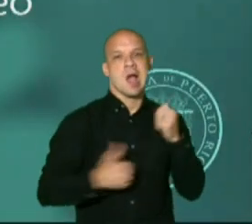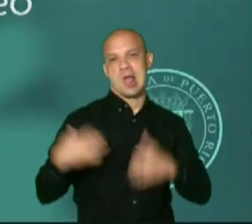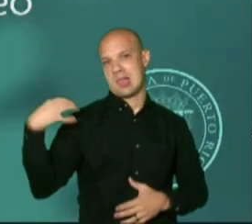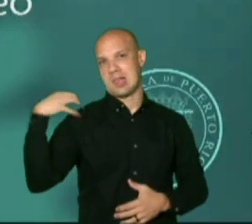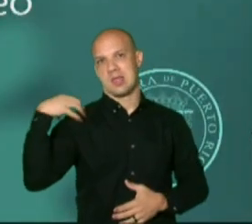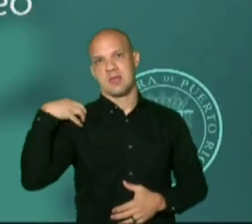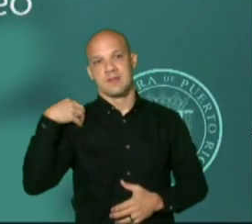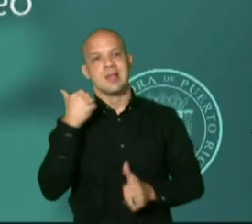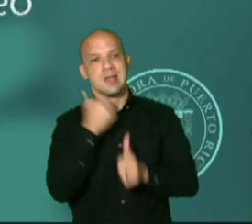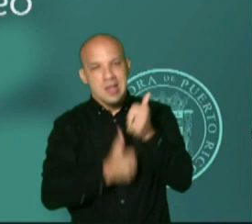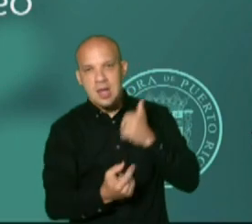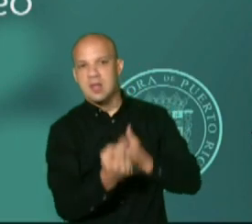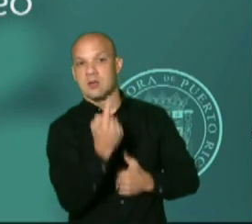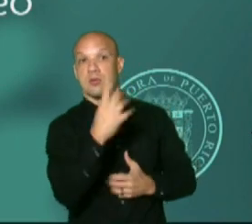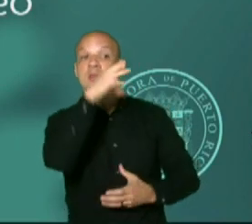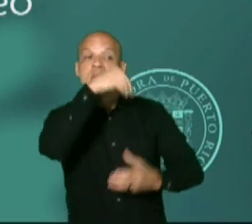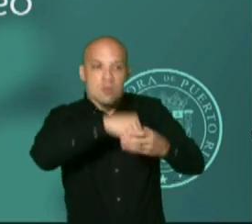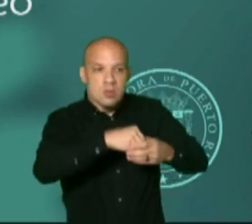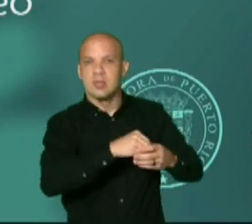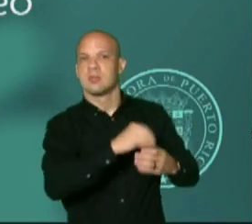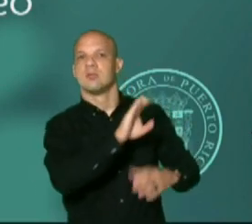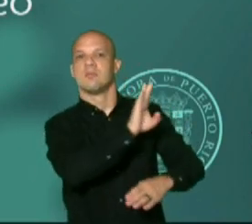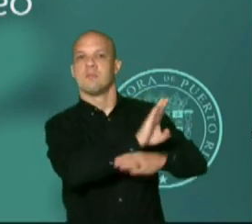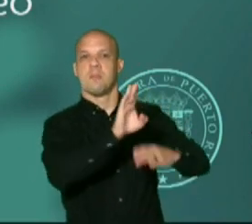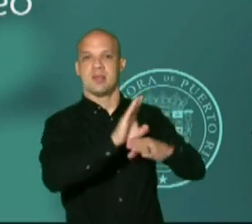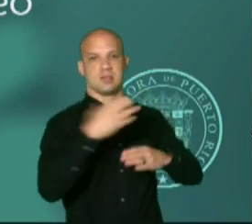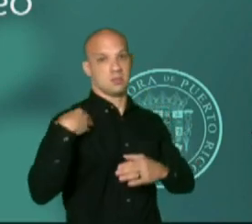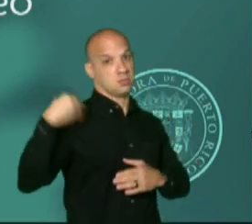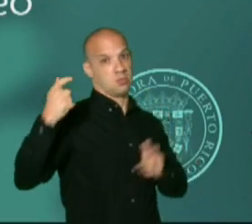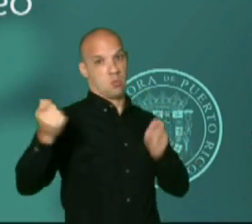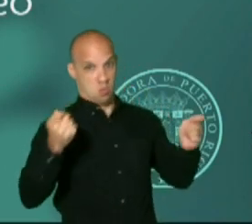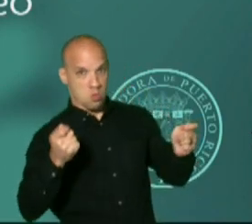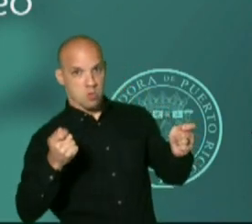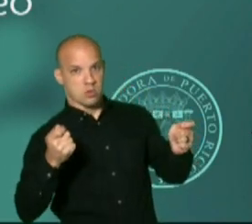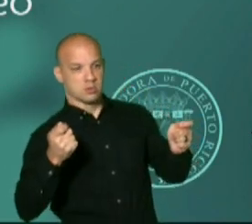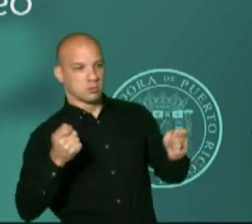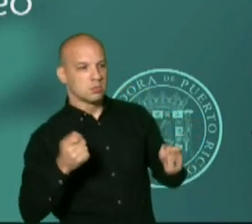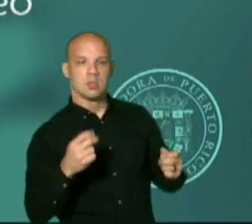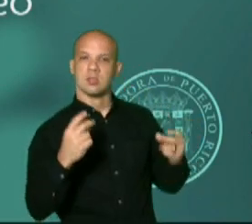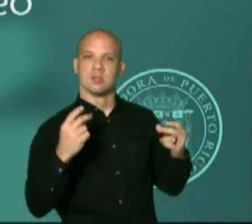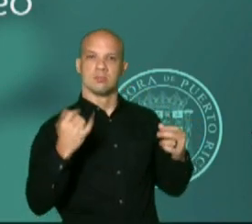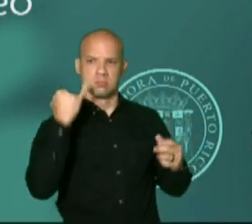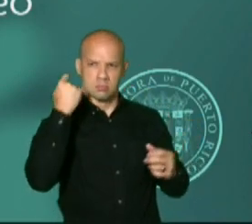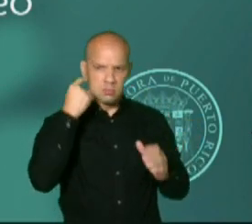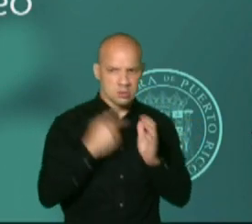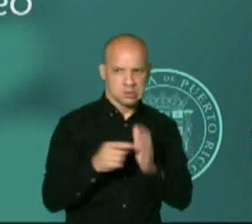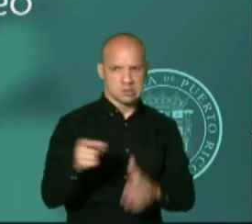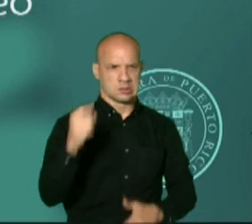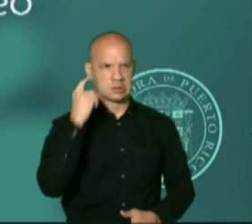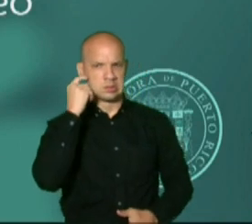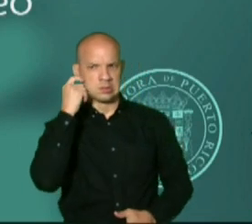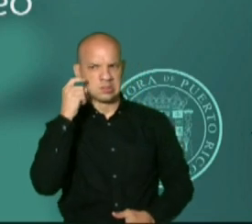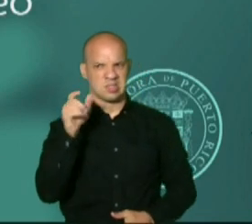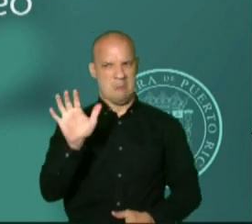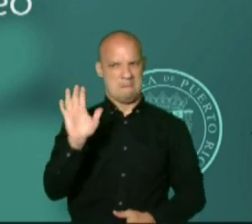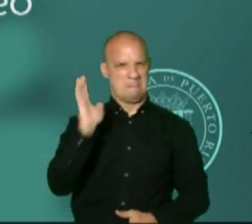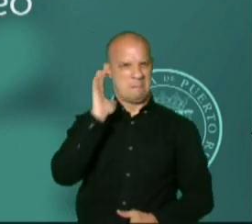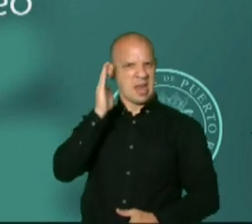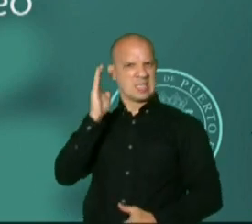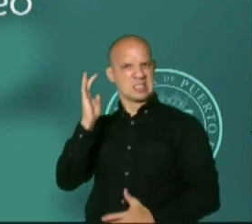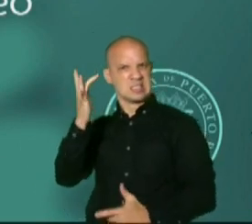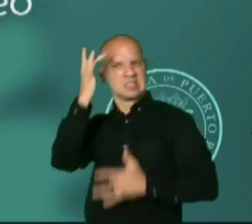patrono, incluyendo los dueños de negocios, comunicar inmediatamente aquellos casos sospechosos y